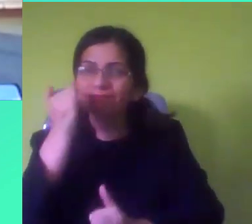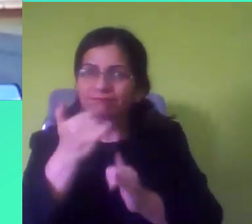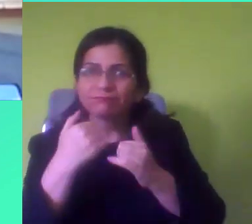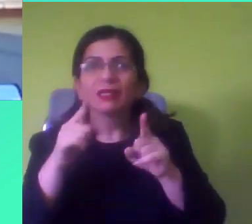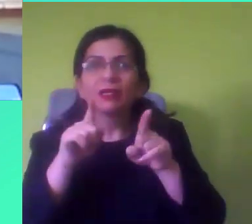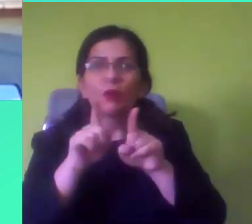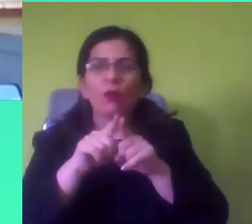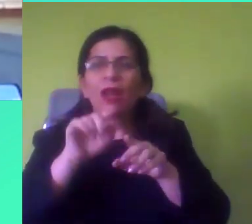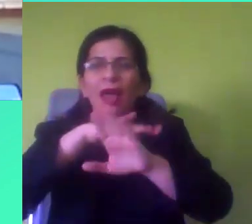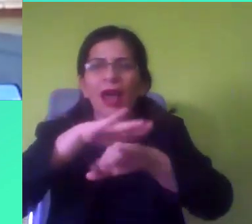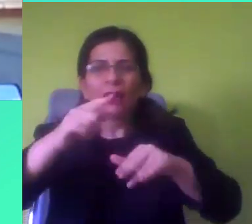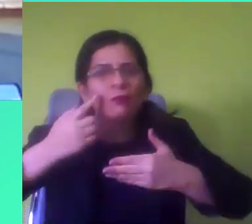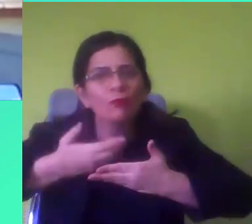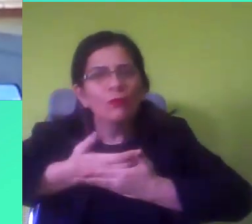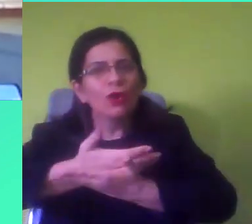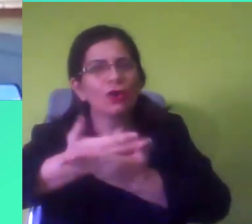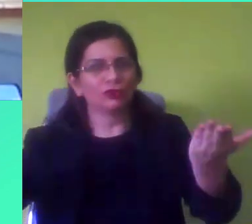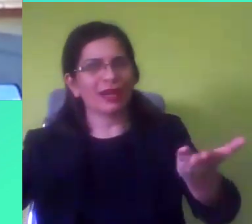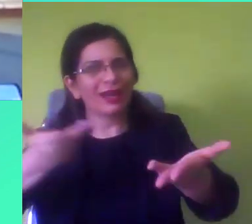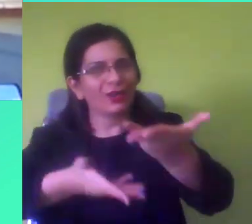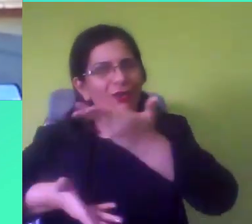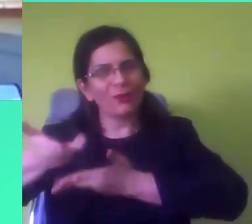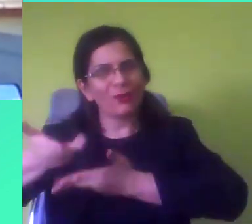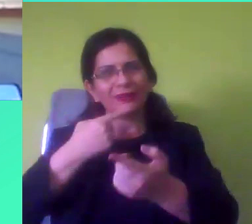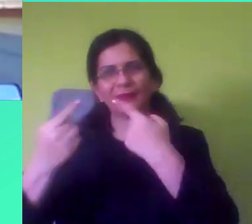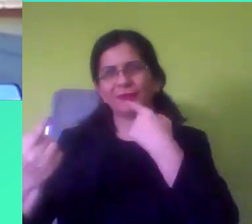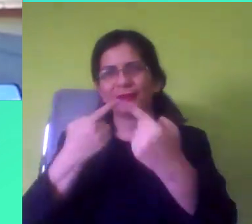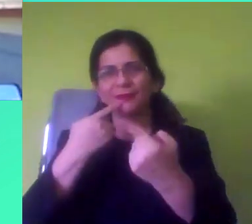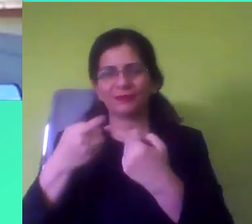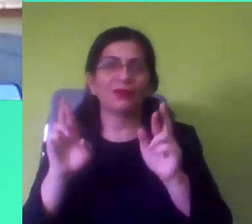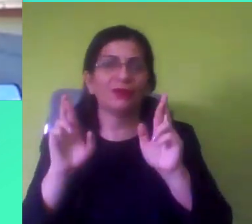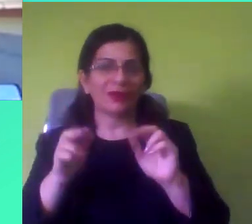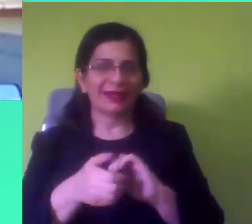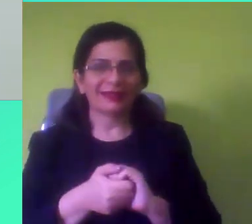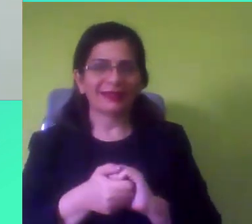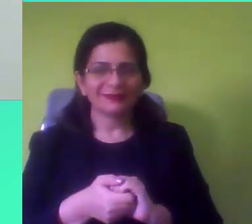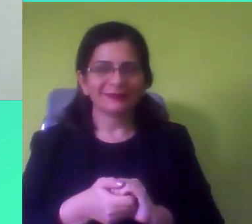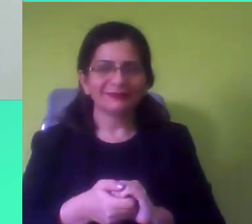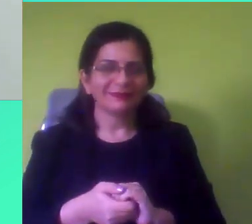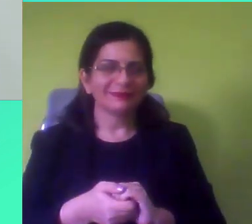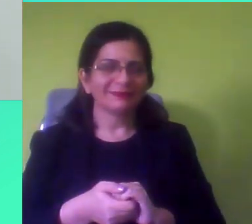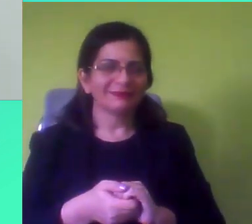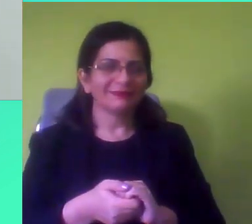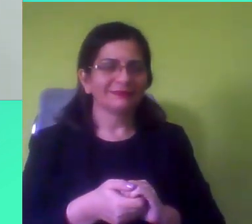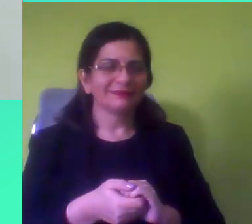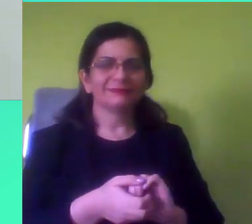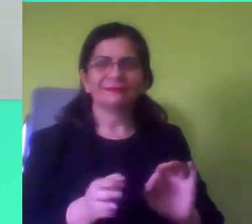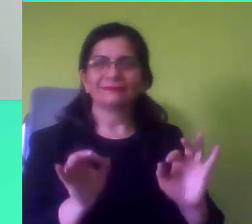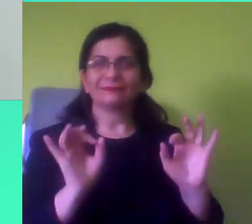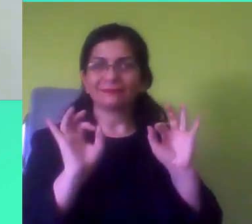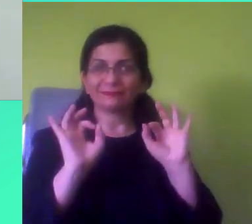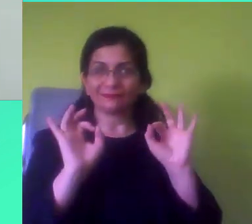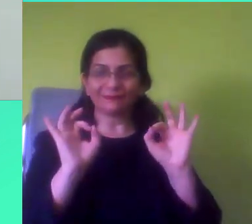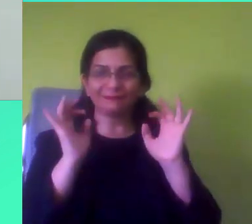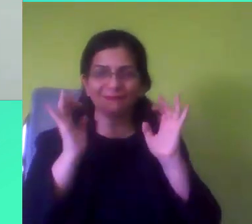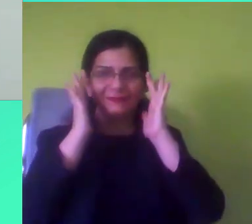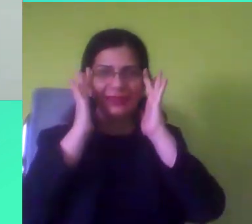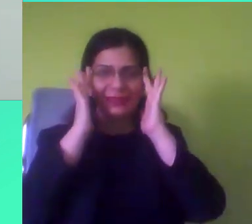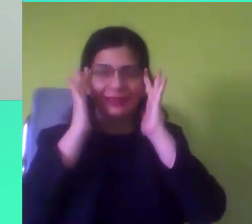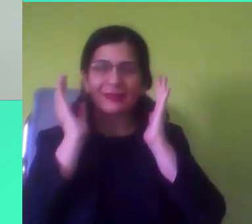producto o esta información a las aulas. Bueno, como